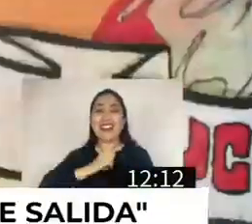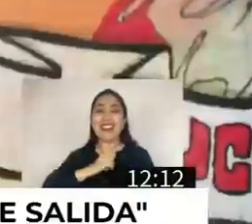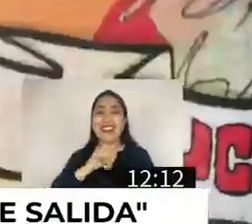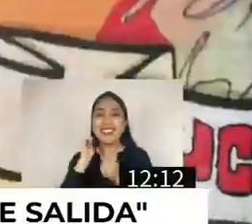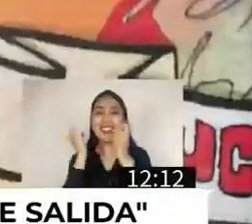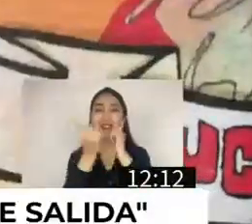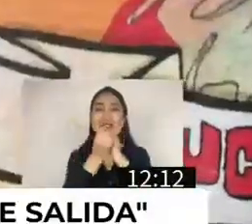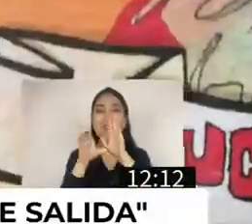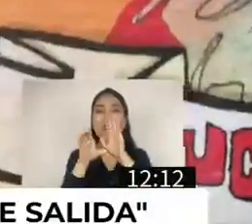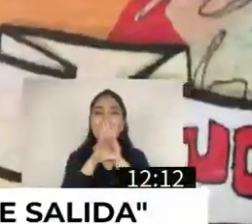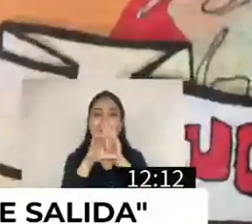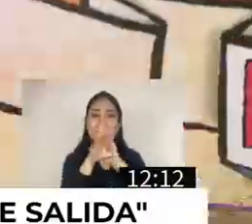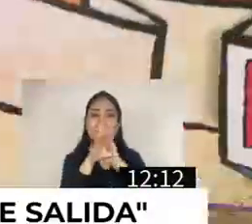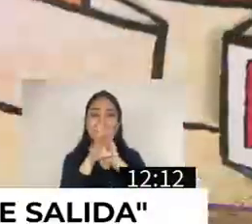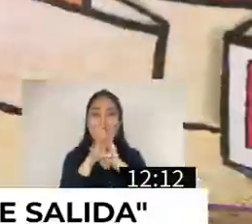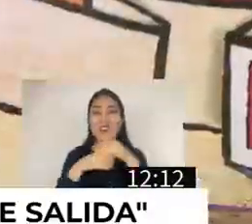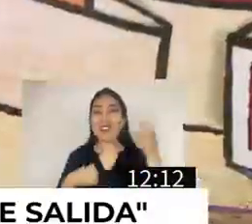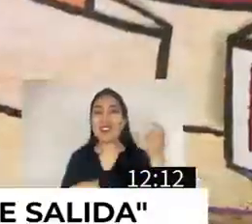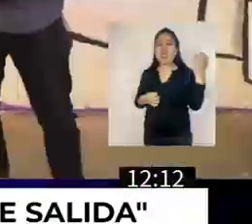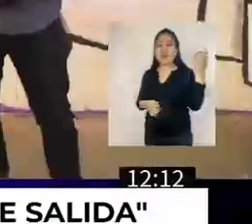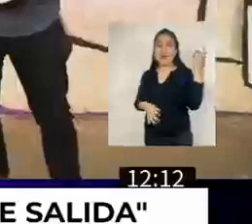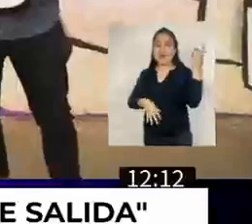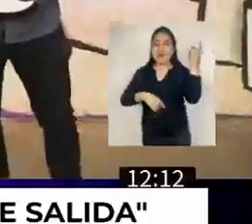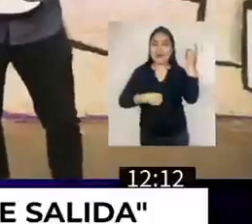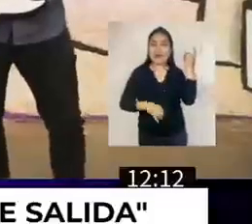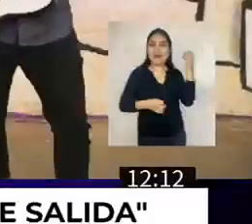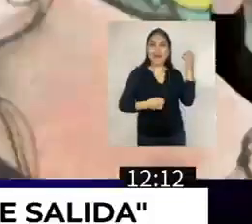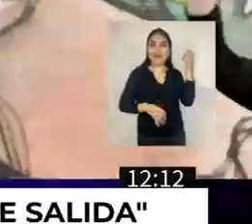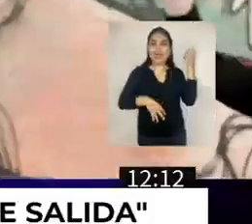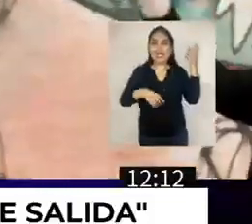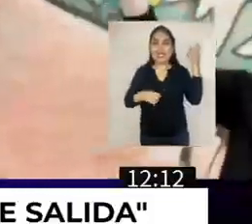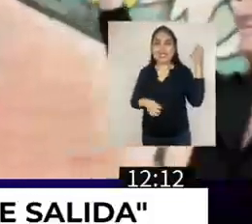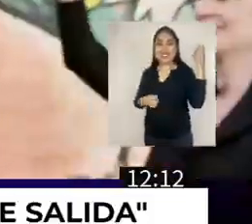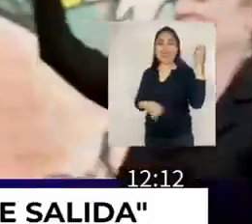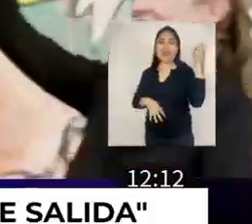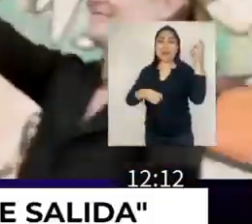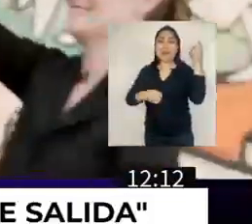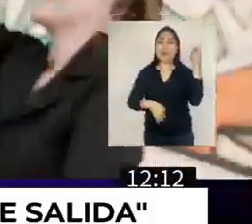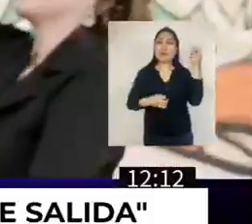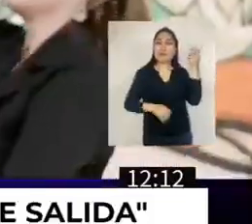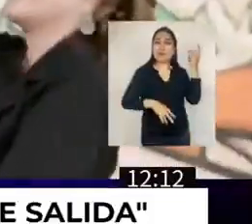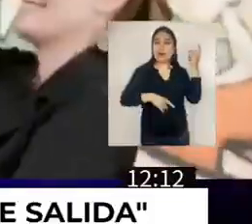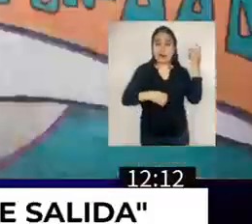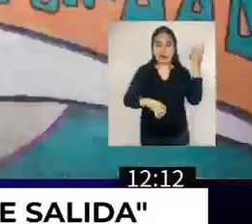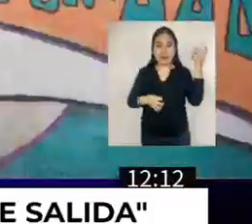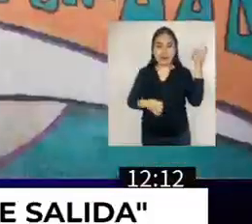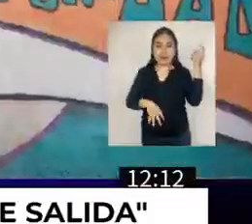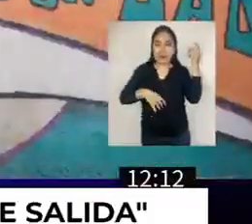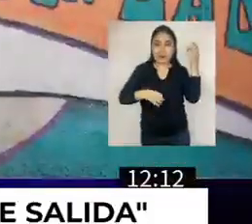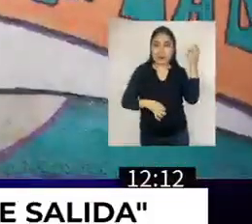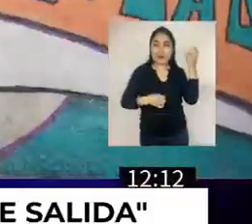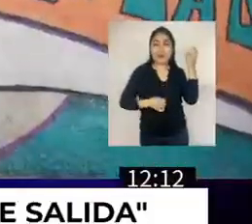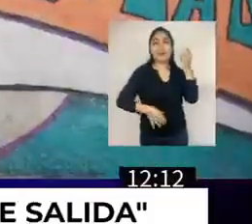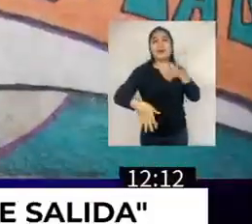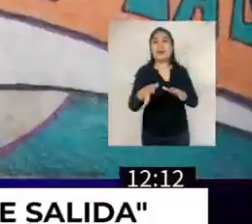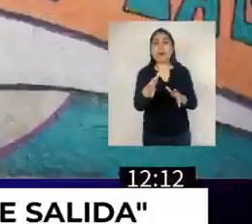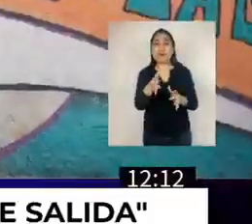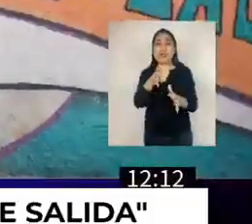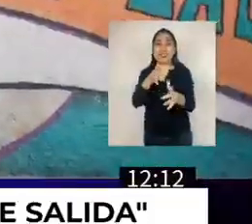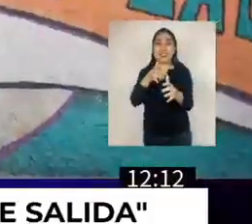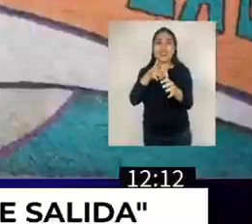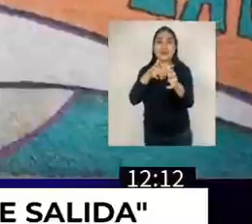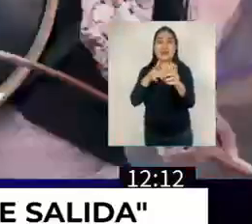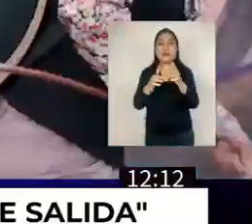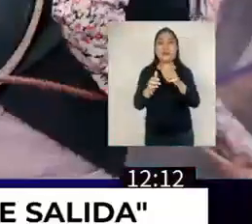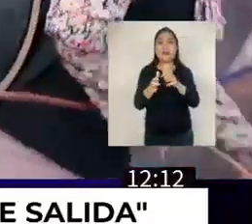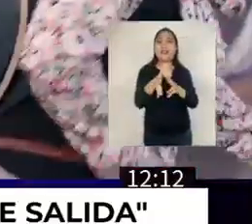dice, like 311, dice, deseo esa nueva constitución. Estos son los ganadores, me estoy dando con los